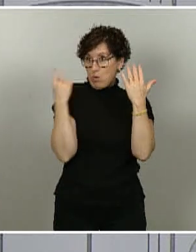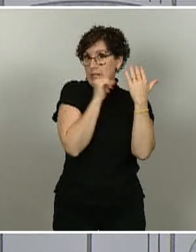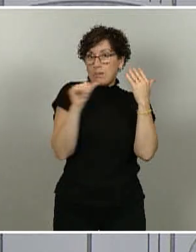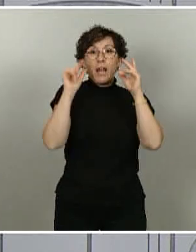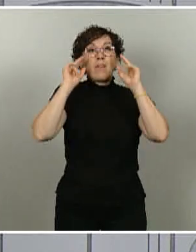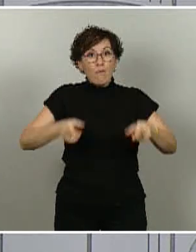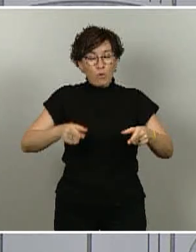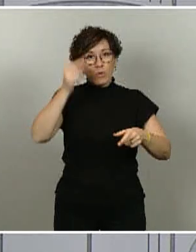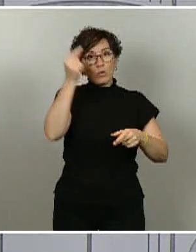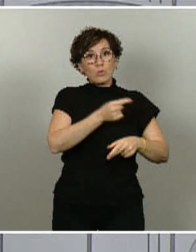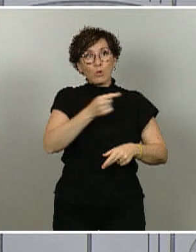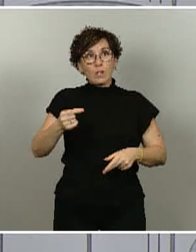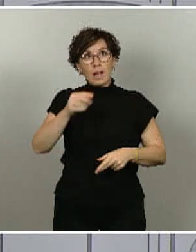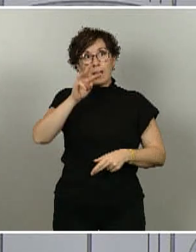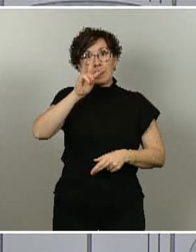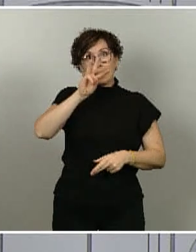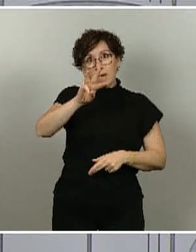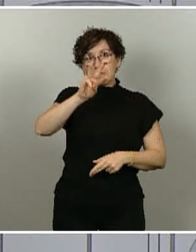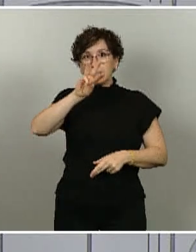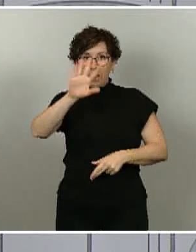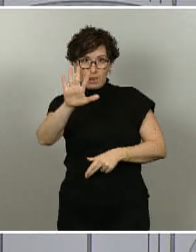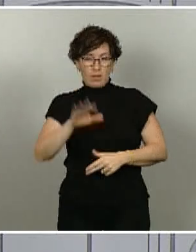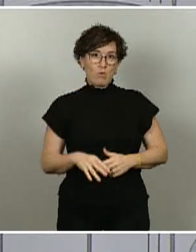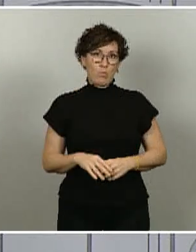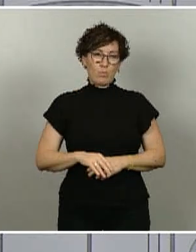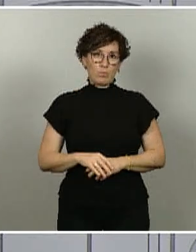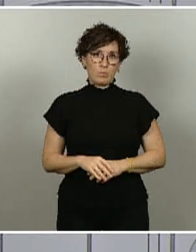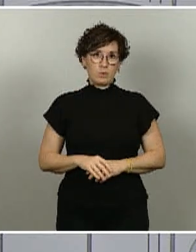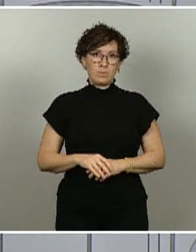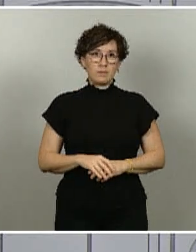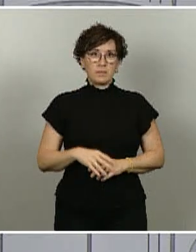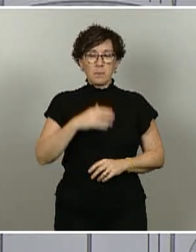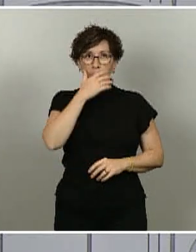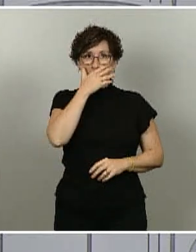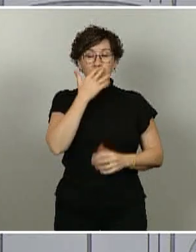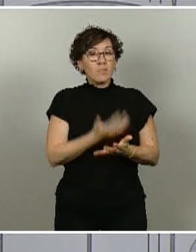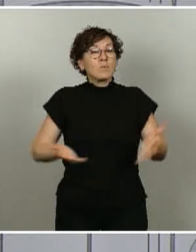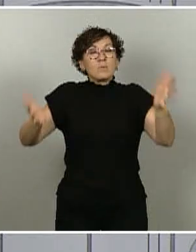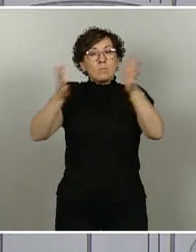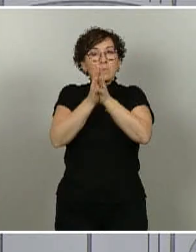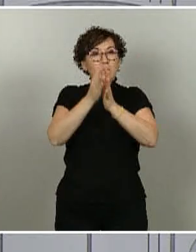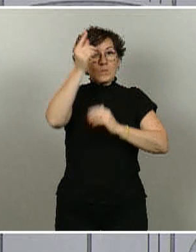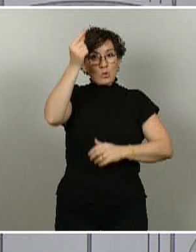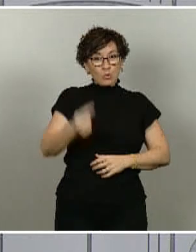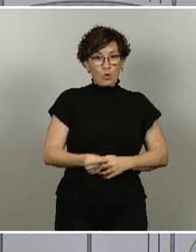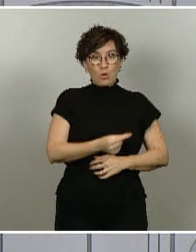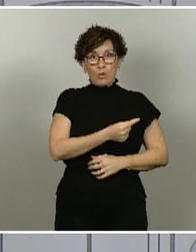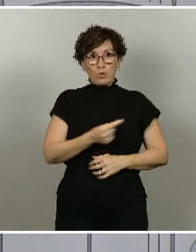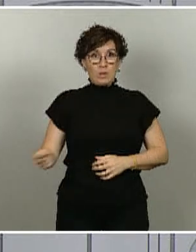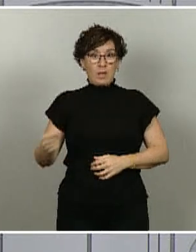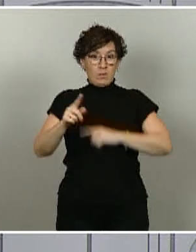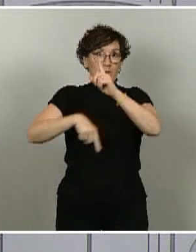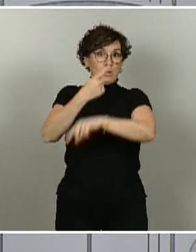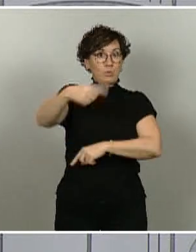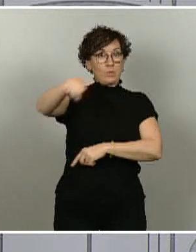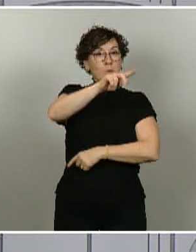notificado 35 fallecidos. En el total de fallecidos, cuando vean los datos que se han publicado en la página